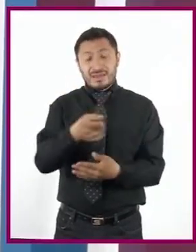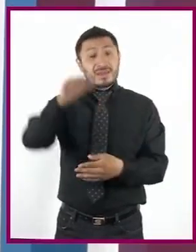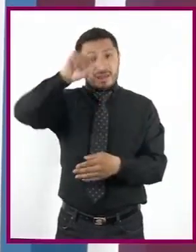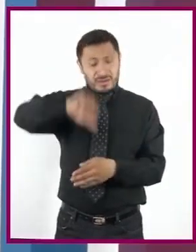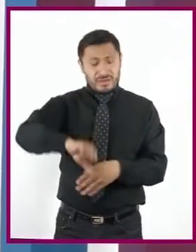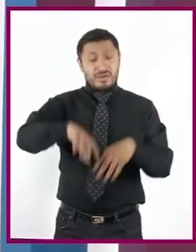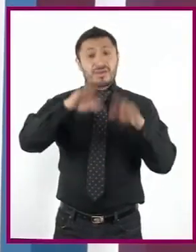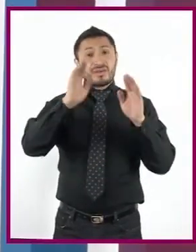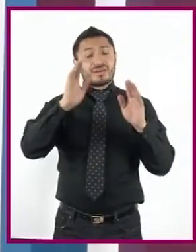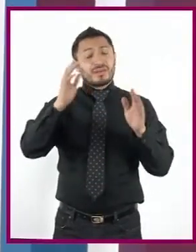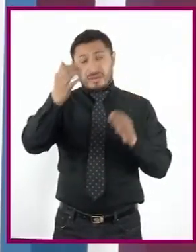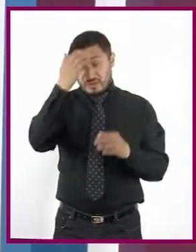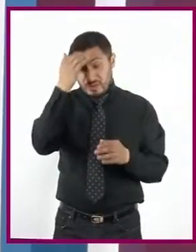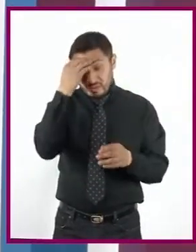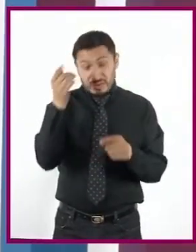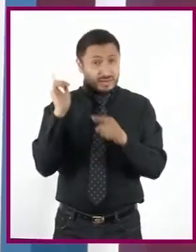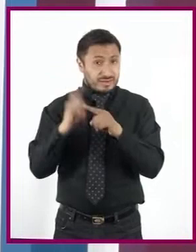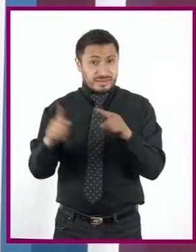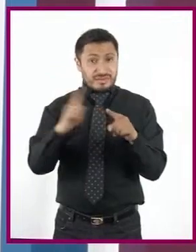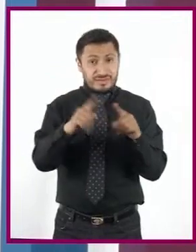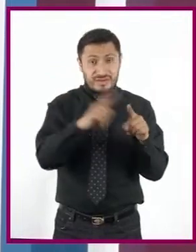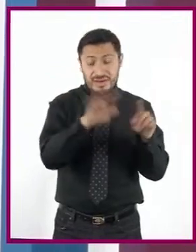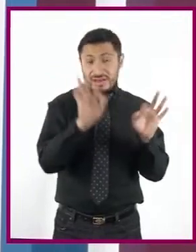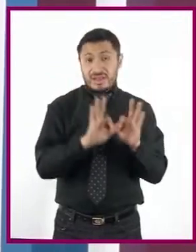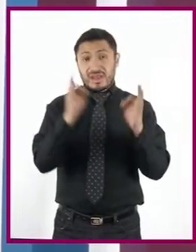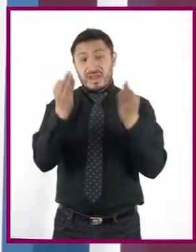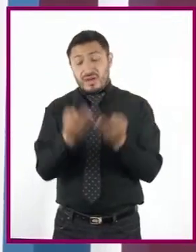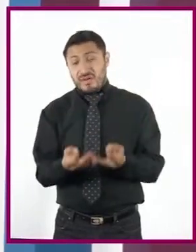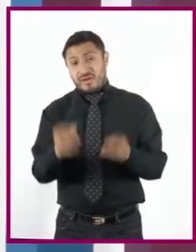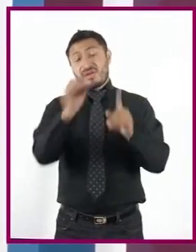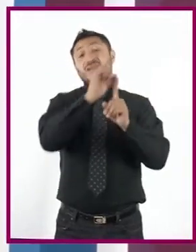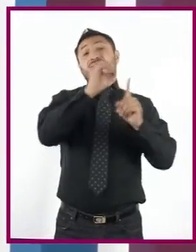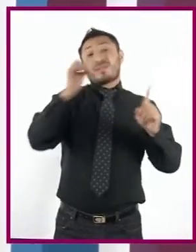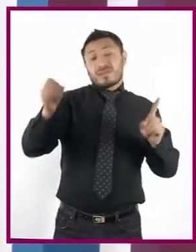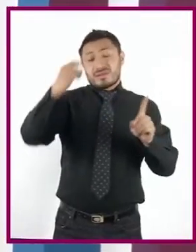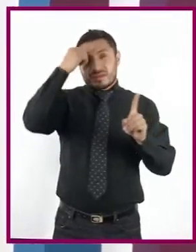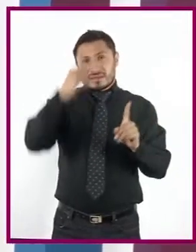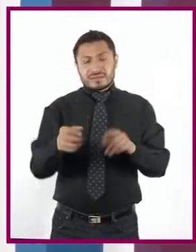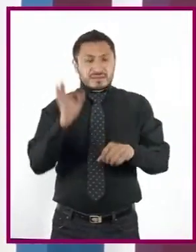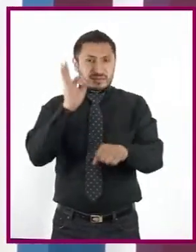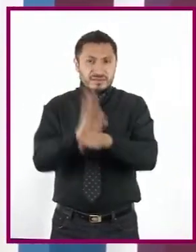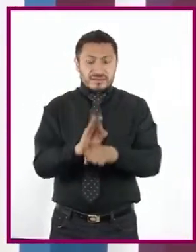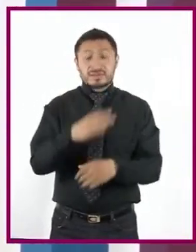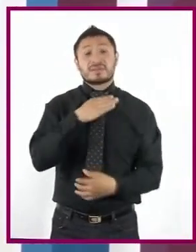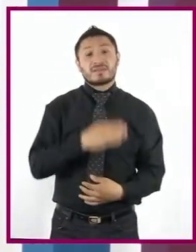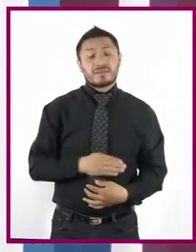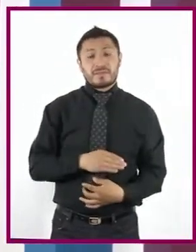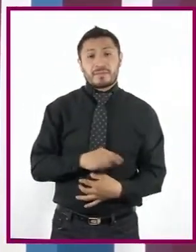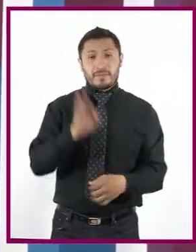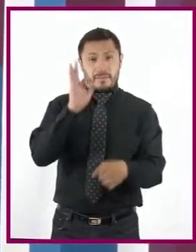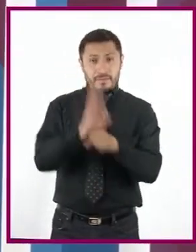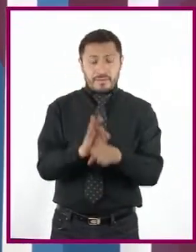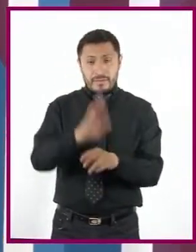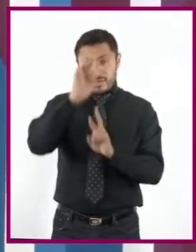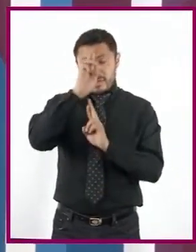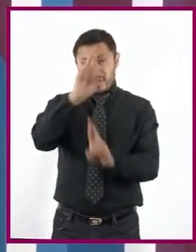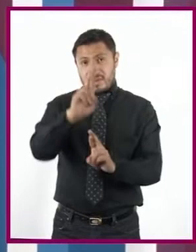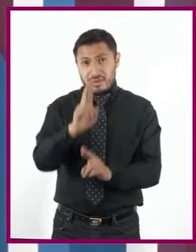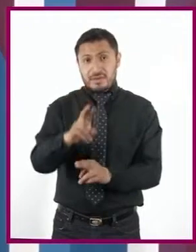ocasión, vamos a conocer distintos mecanismos y procedimientos para defender la justicia y el apego a la